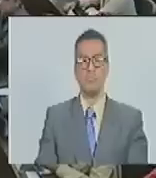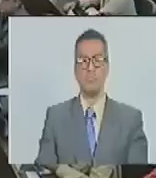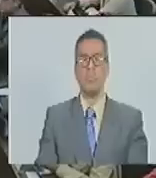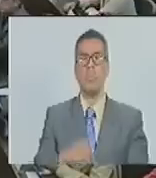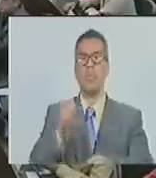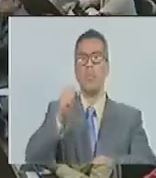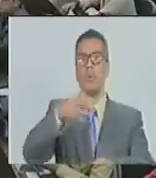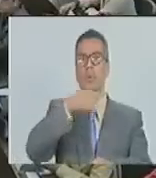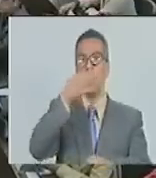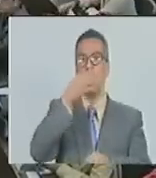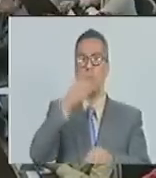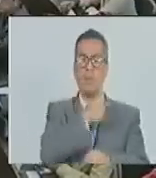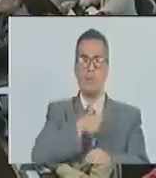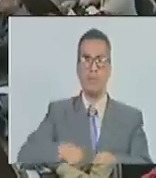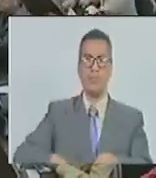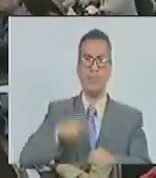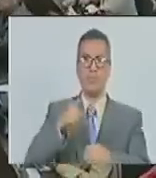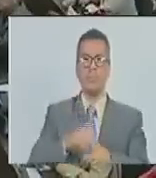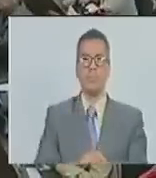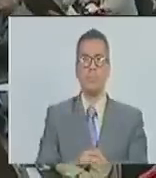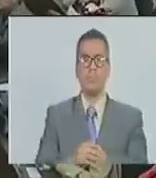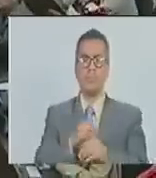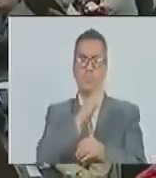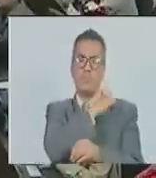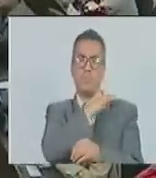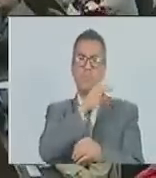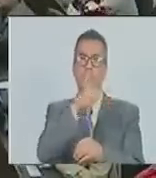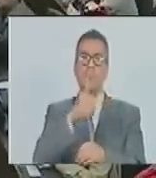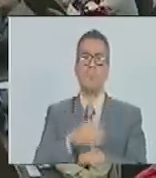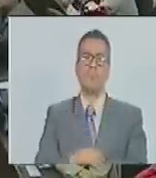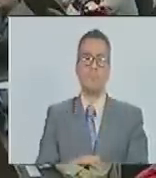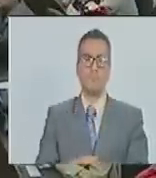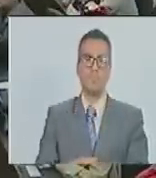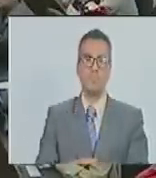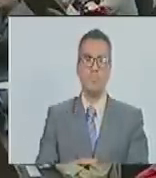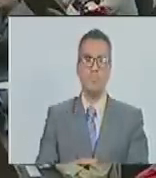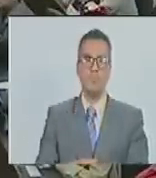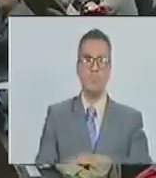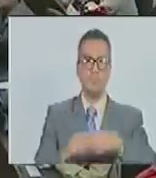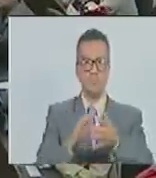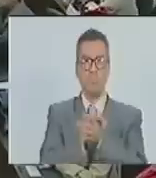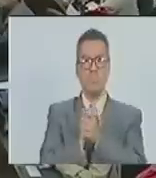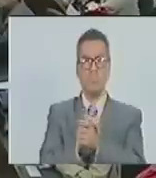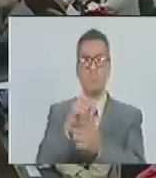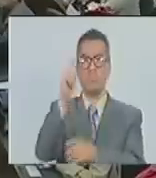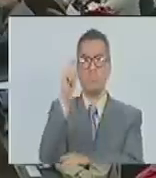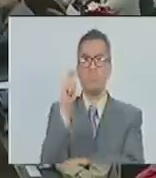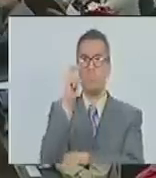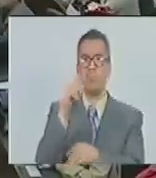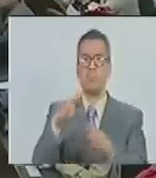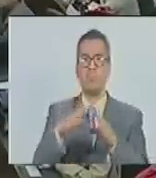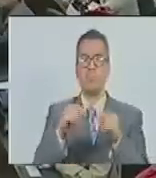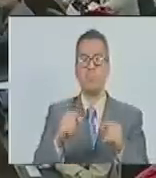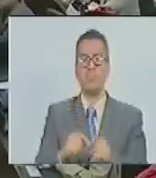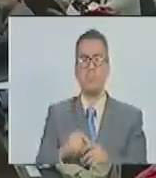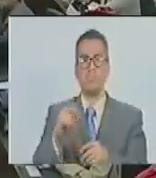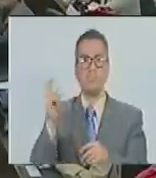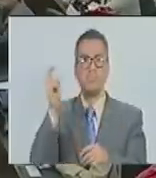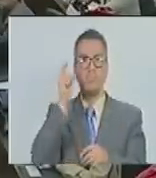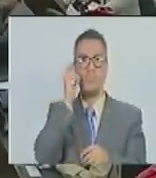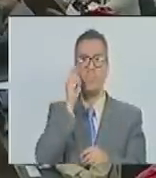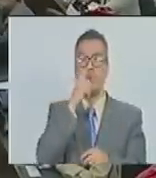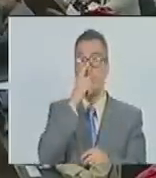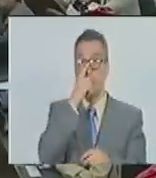Buenas tardes, presidente, junta directiva, colegas parlamentarios, Venezuela que nos escucha.